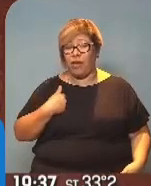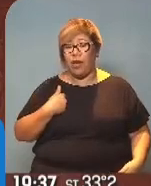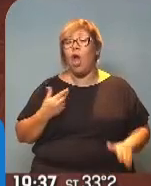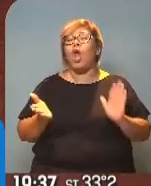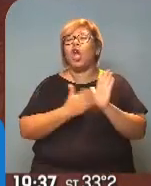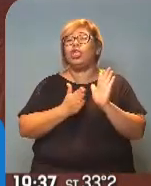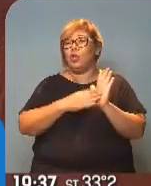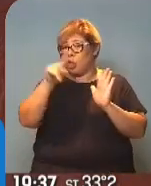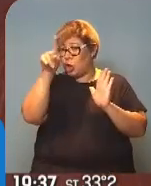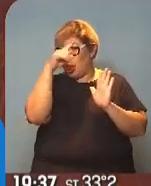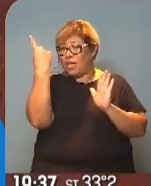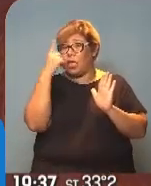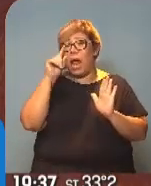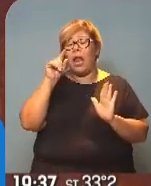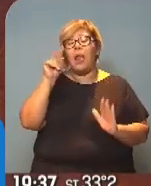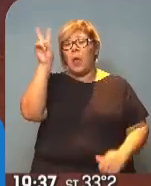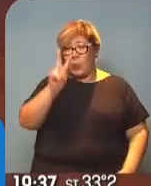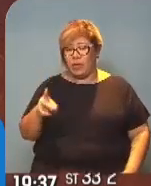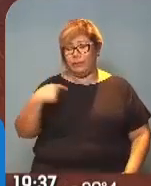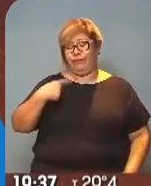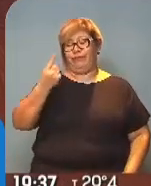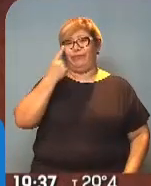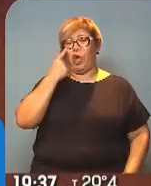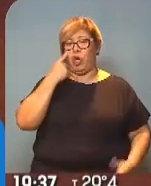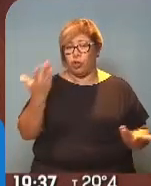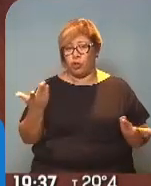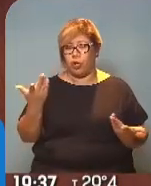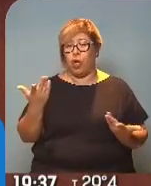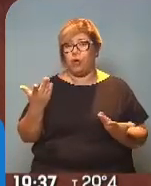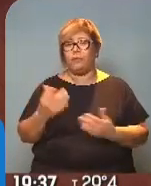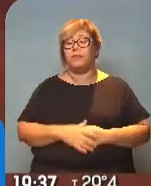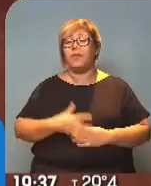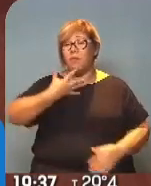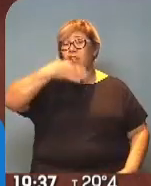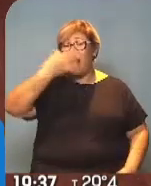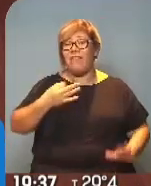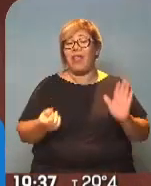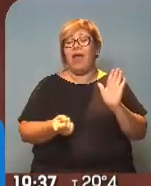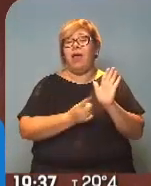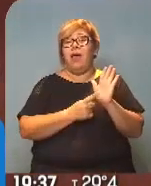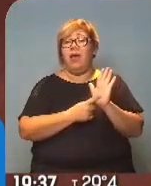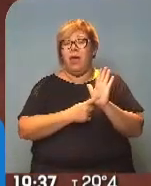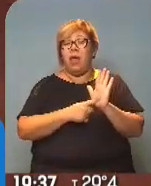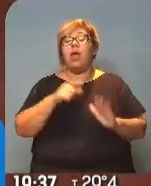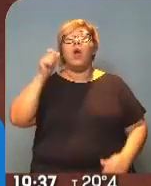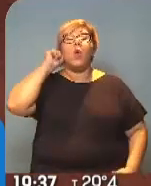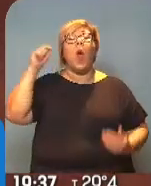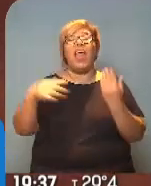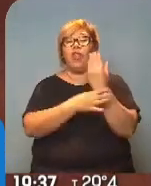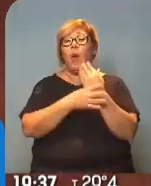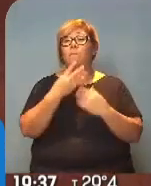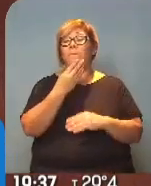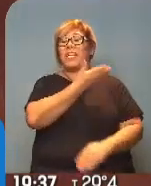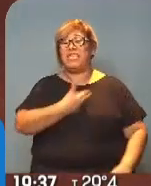en este sentido, explicando por qué constitucionalmente es válido el nombramiento del presidente Guaidó. De